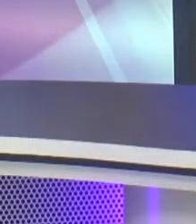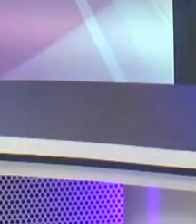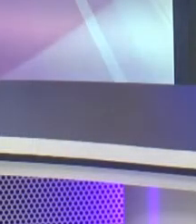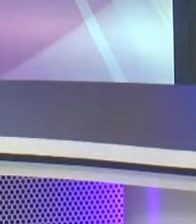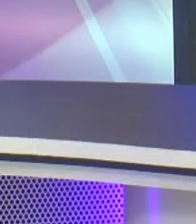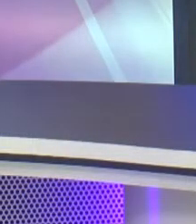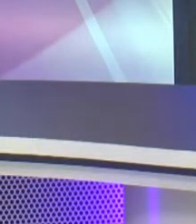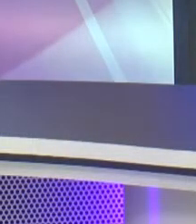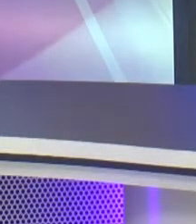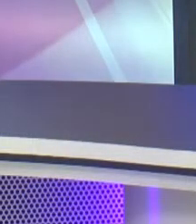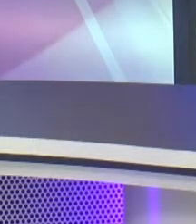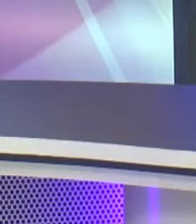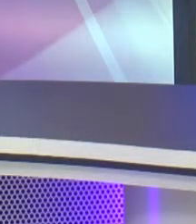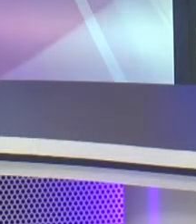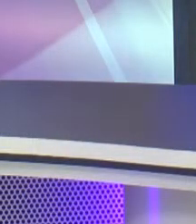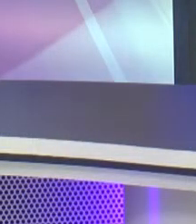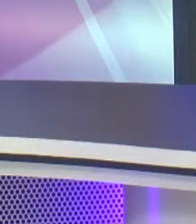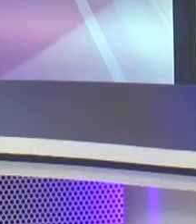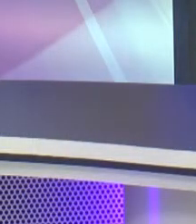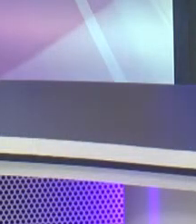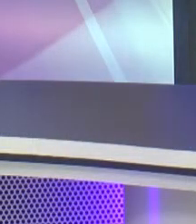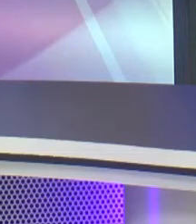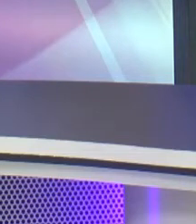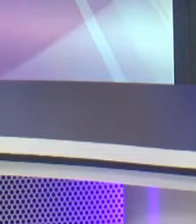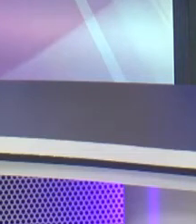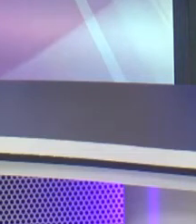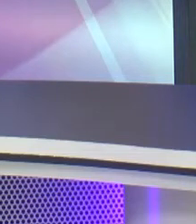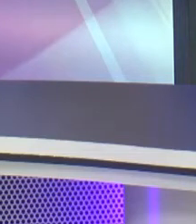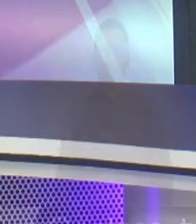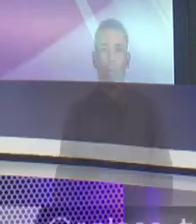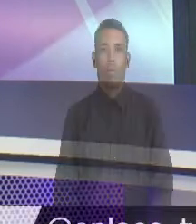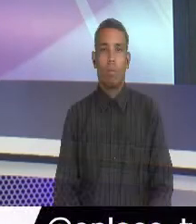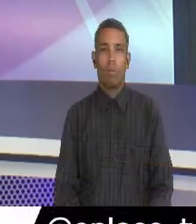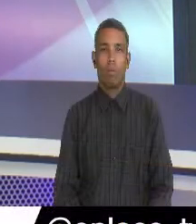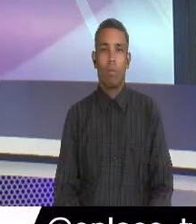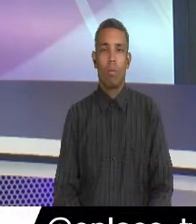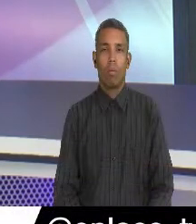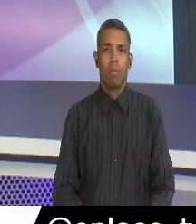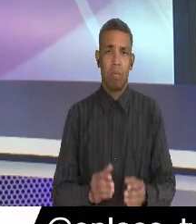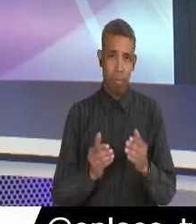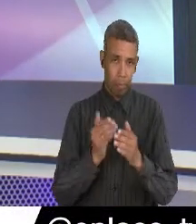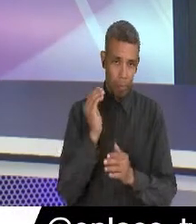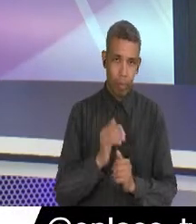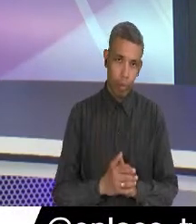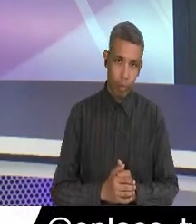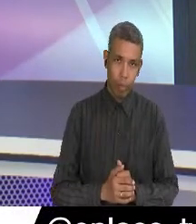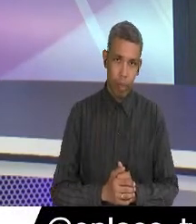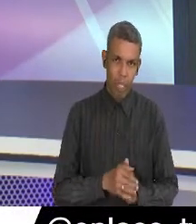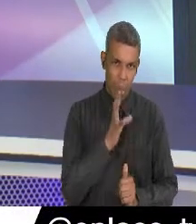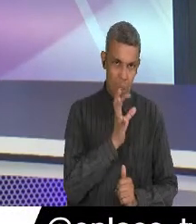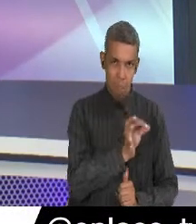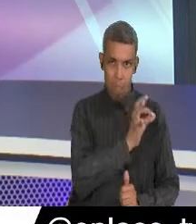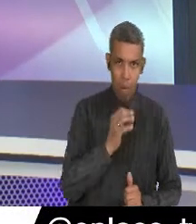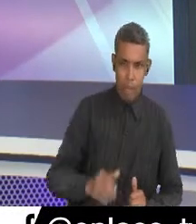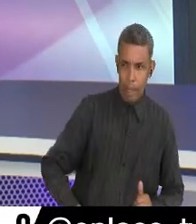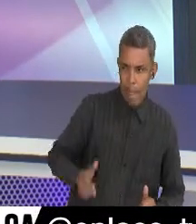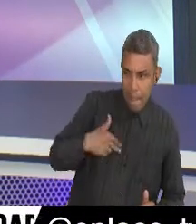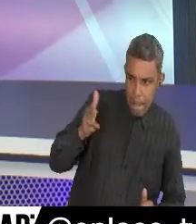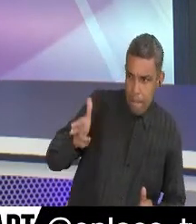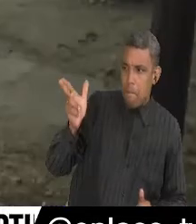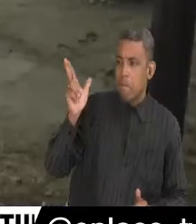Iniciamos con el desarrollo de la información. Sicarios atentaron contra un hombre en un establecimiento público ubicado en la Comuna 5. La víctima fue atacada al parecer por la